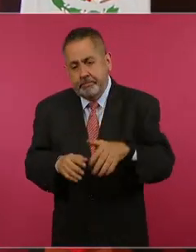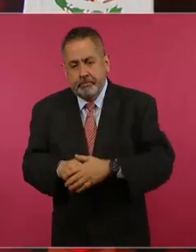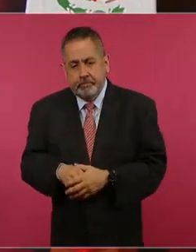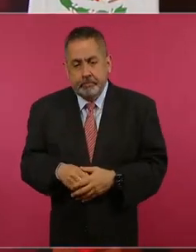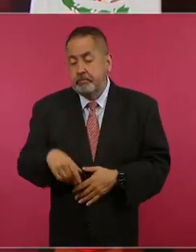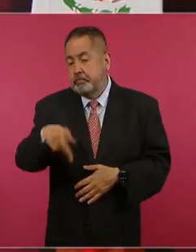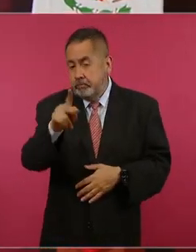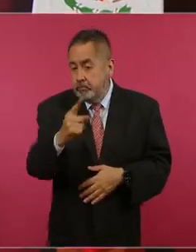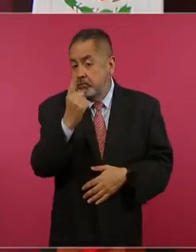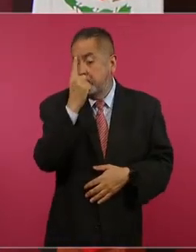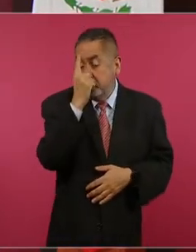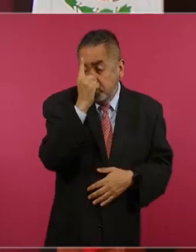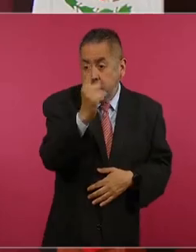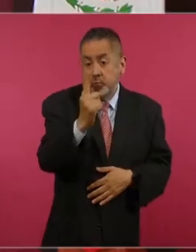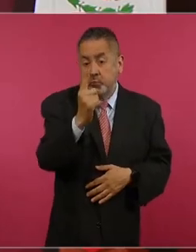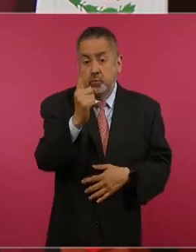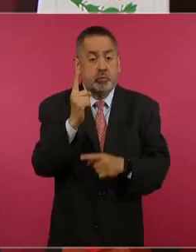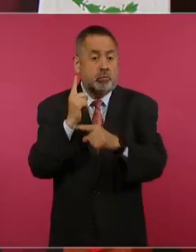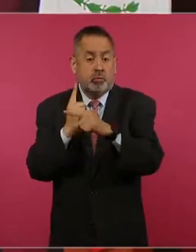favorable,